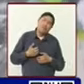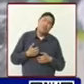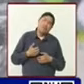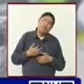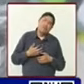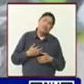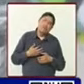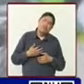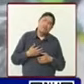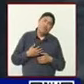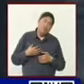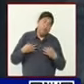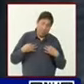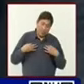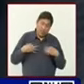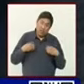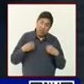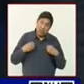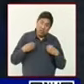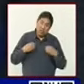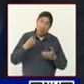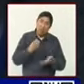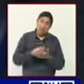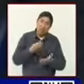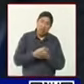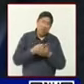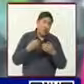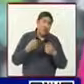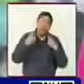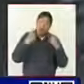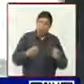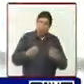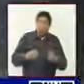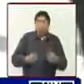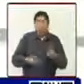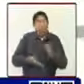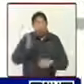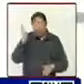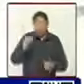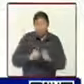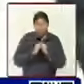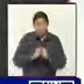vamos, tío, te voy a regalar ropa, te voy a regalar plata, me dijo así. Señorita, fui.